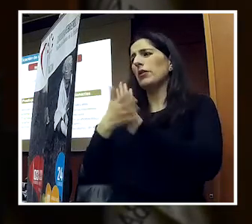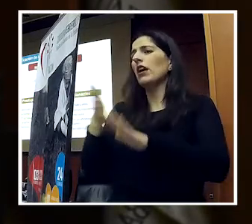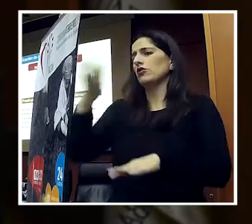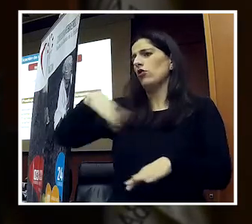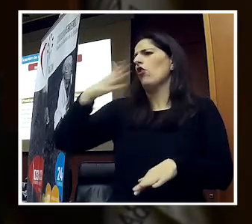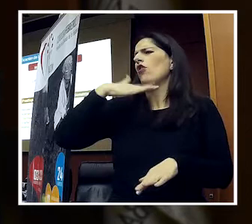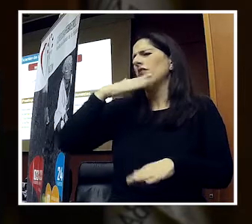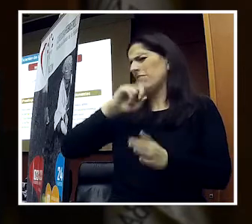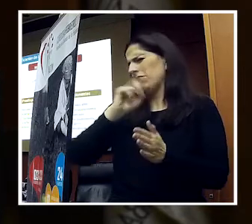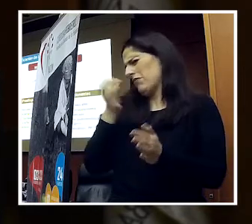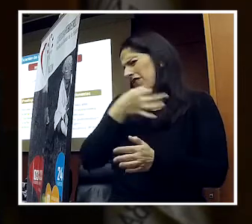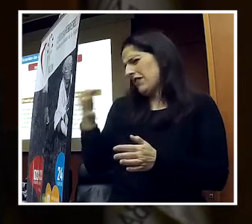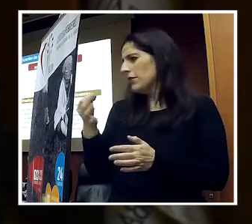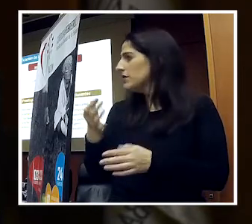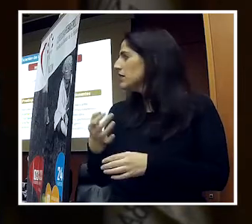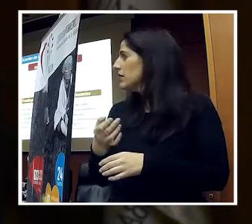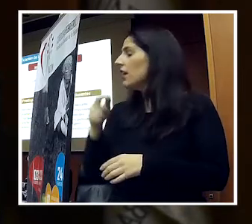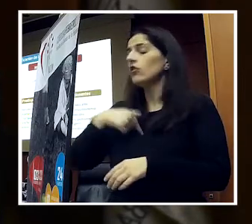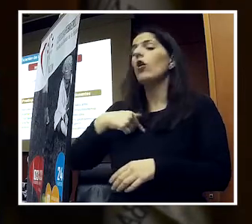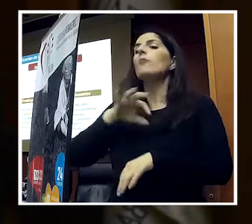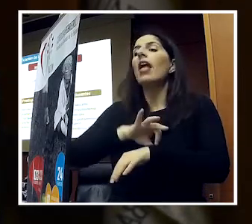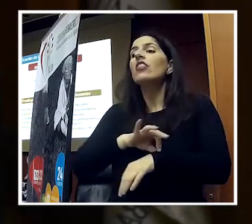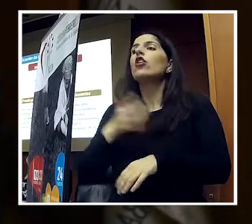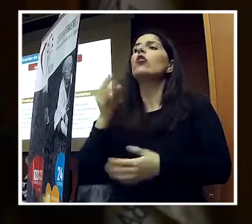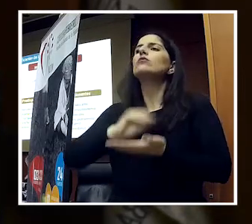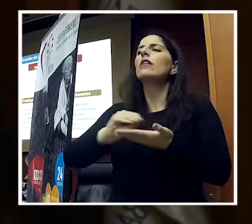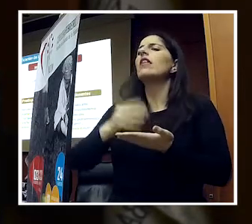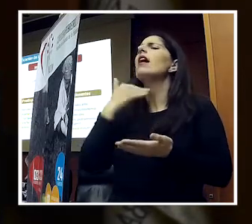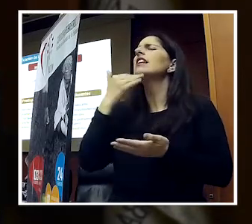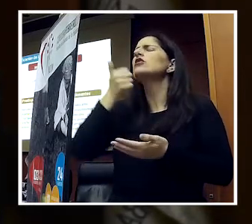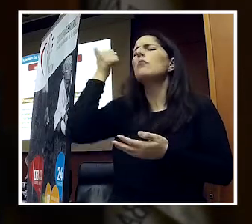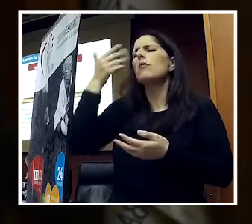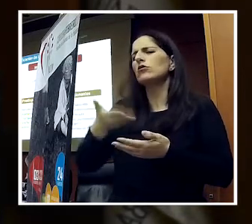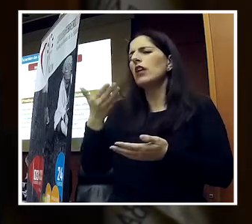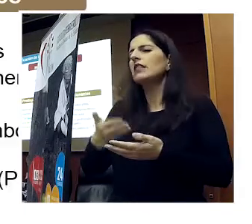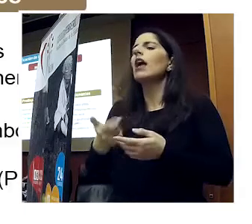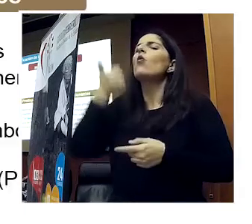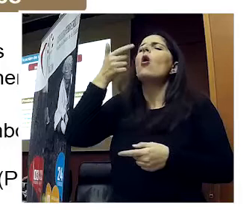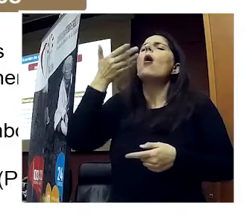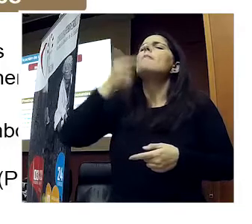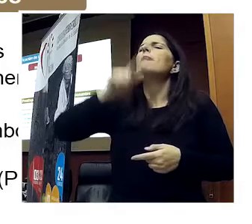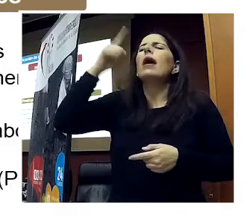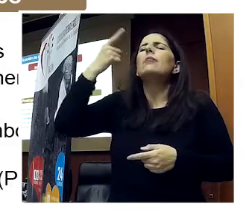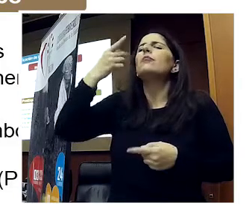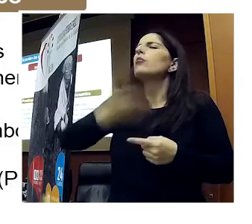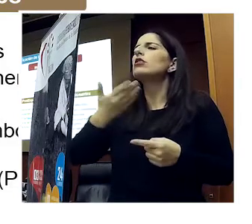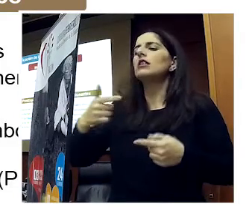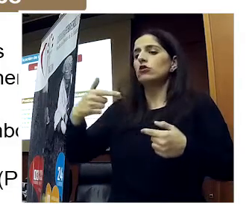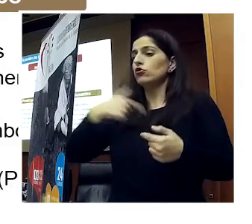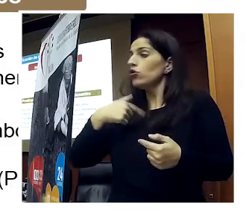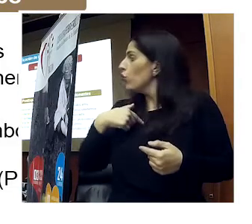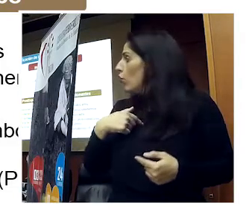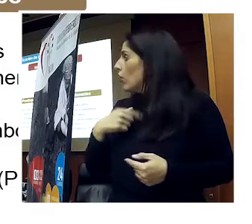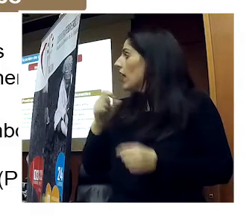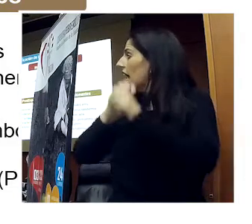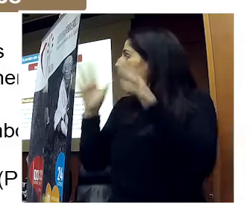lo conocen perfectamente y nosotros en medicina solemos hablar de unos factores de riesgo, primero, mayores o independientes, los que son de forma inexcusable y de